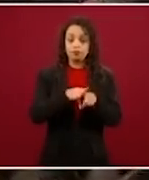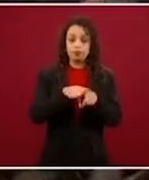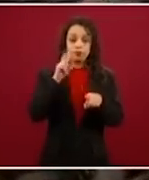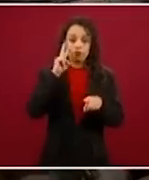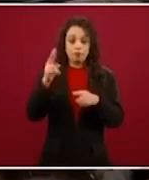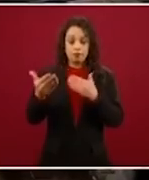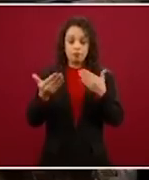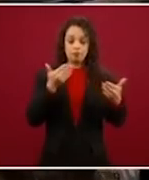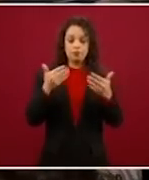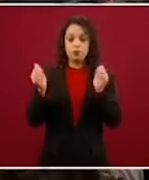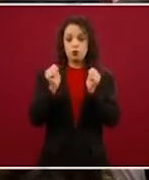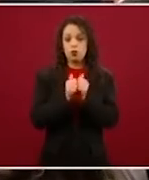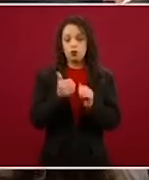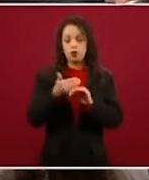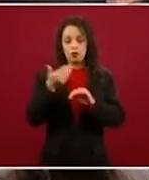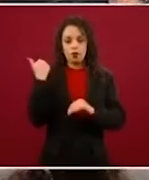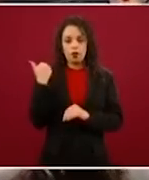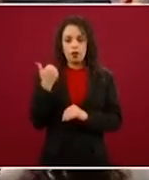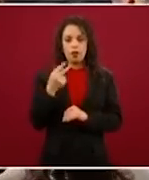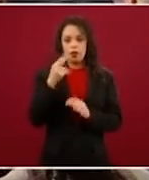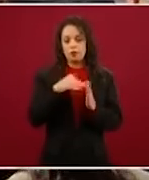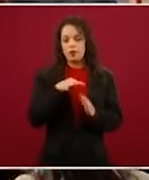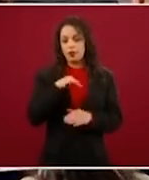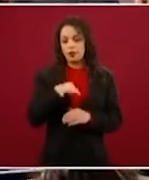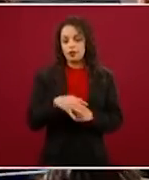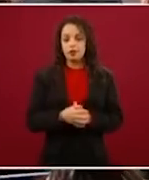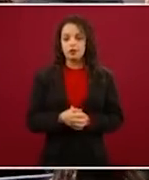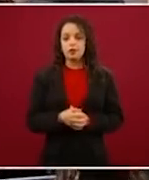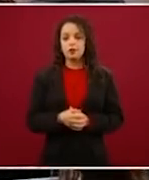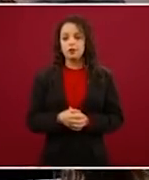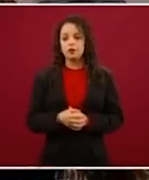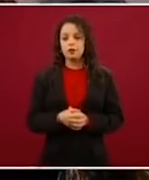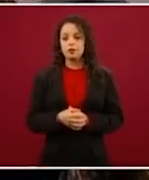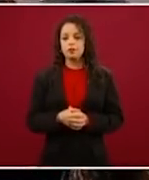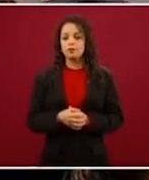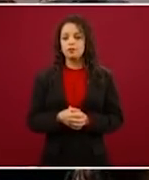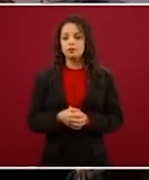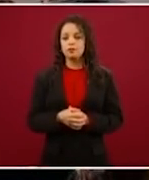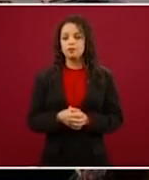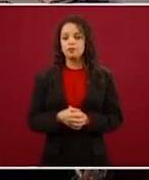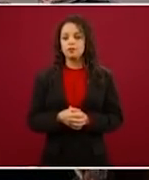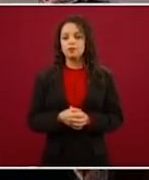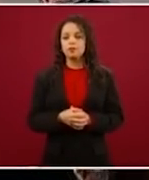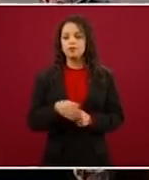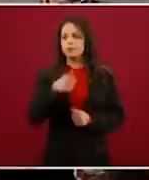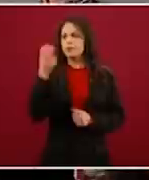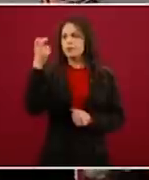No, pero este es. No, estoy nada más la semana